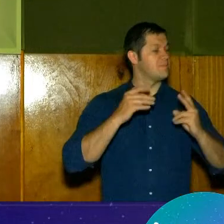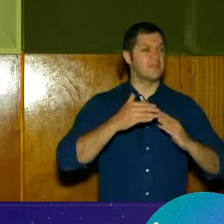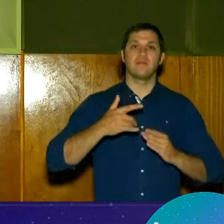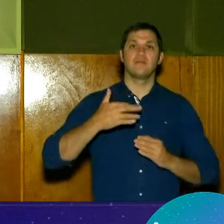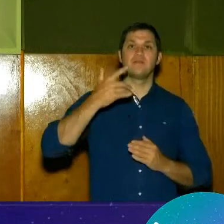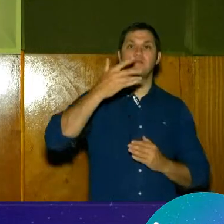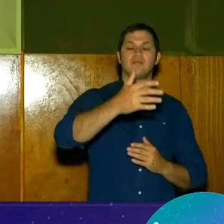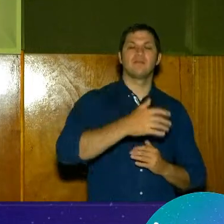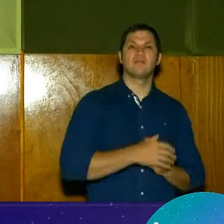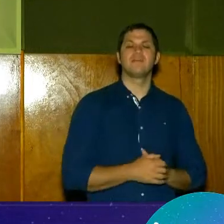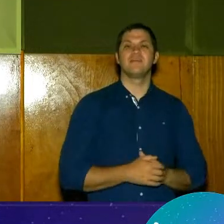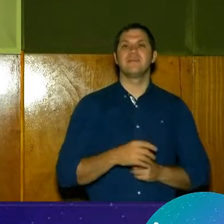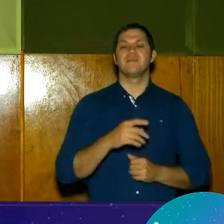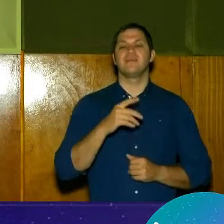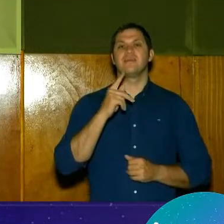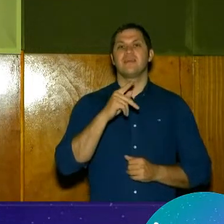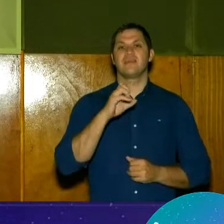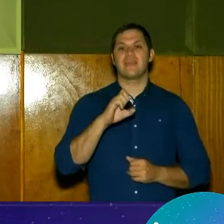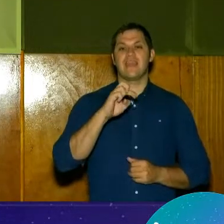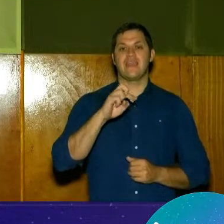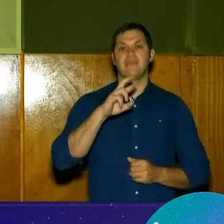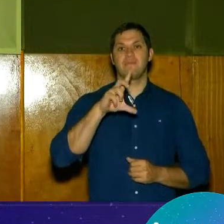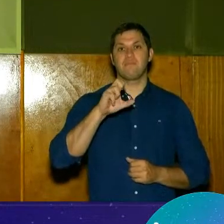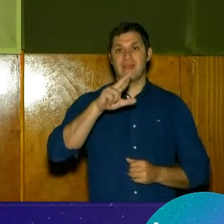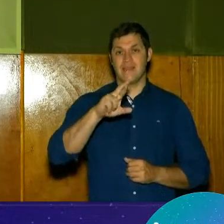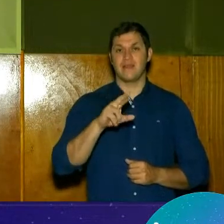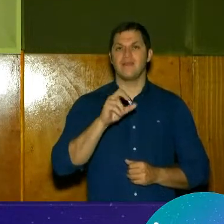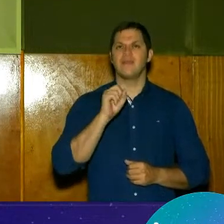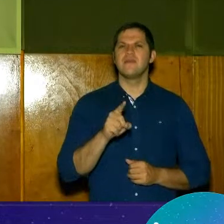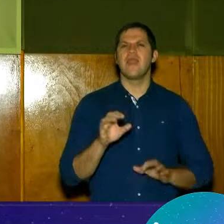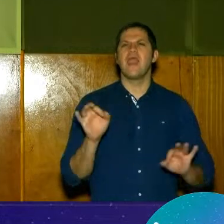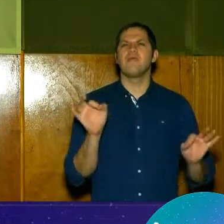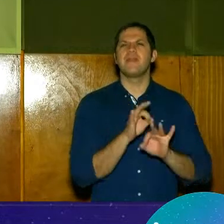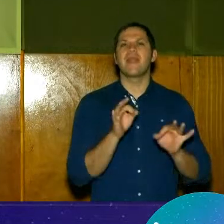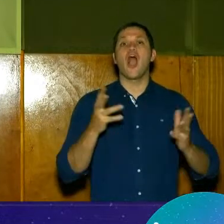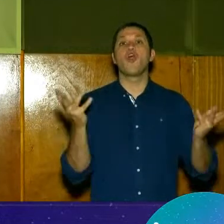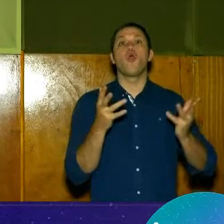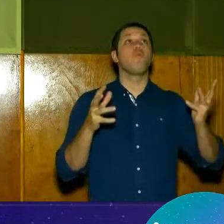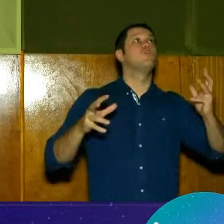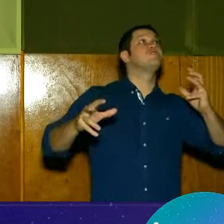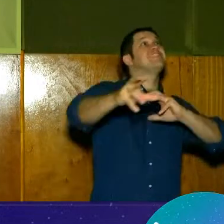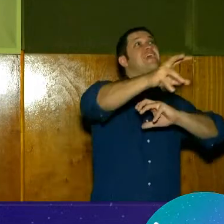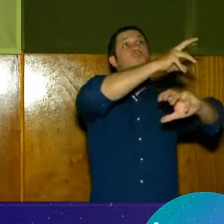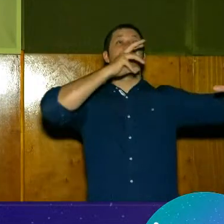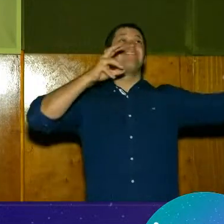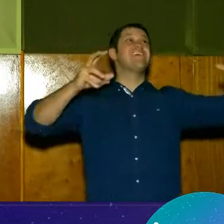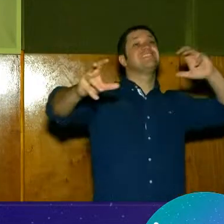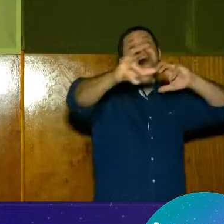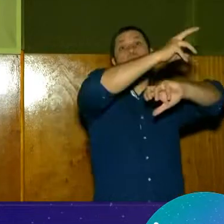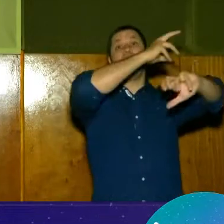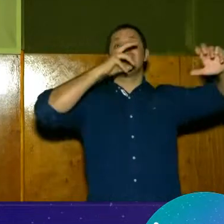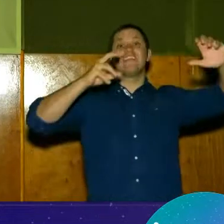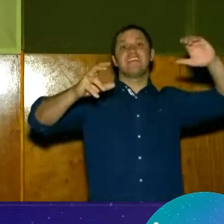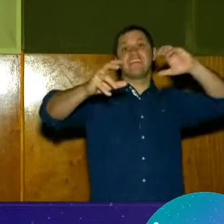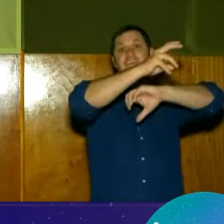observaciones súper detalladas del sistema solar que de hecho le permitan después a kepler o